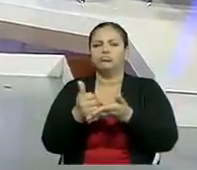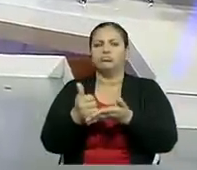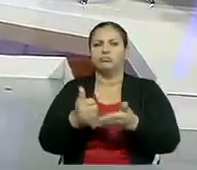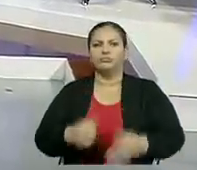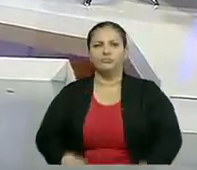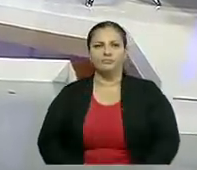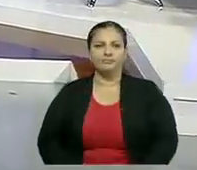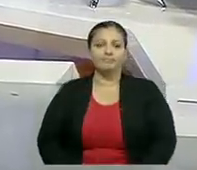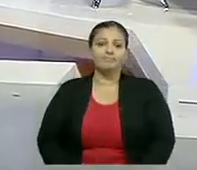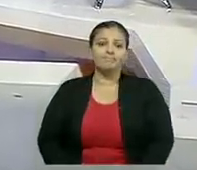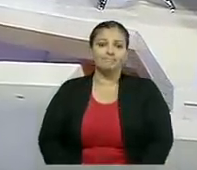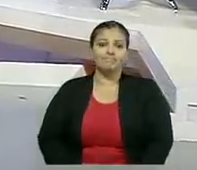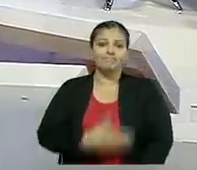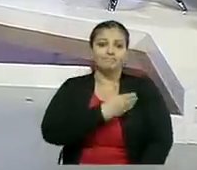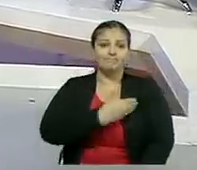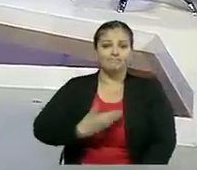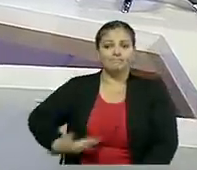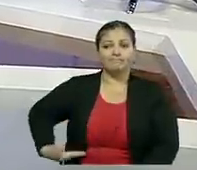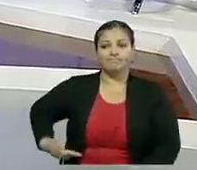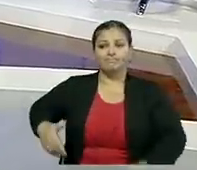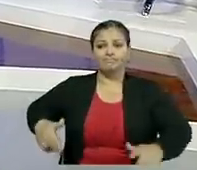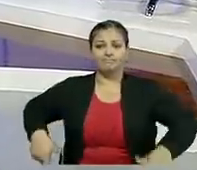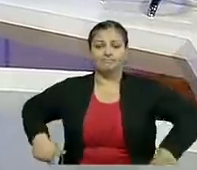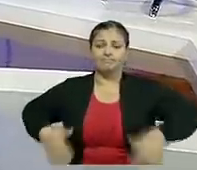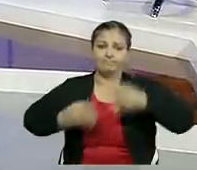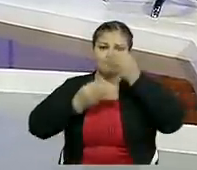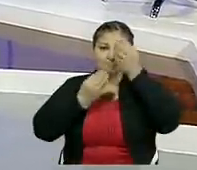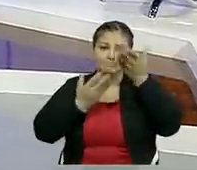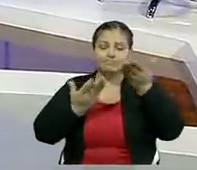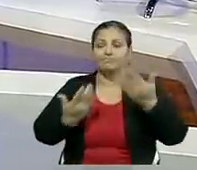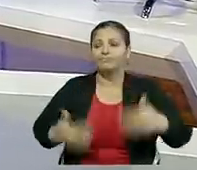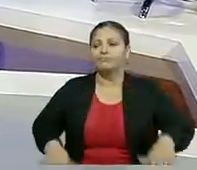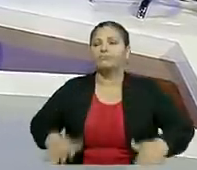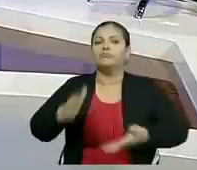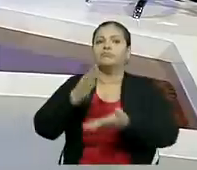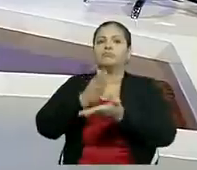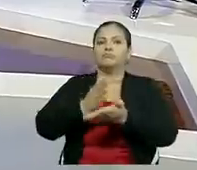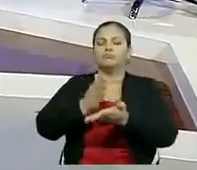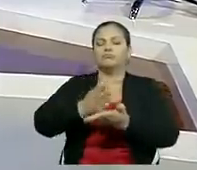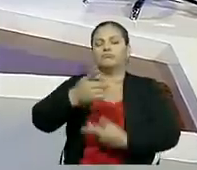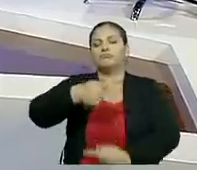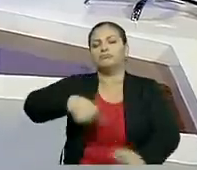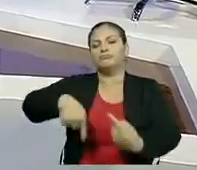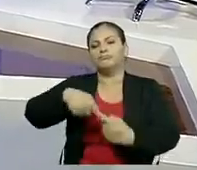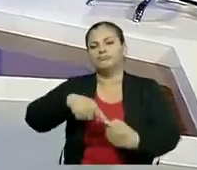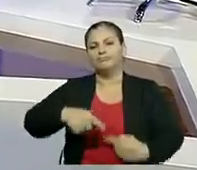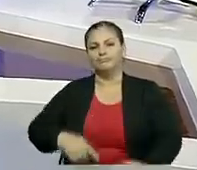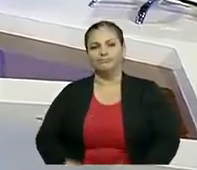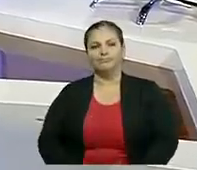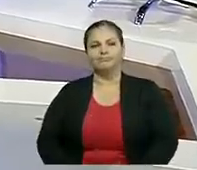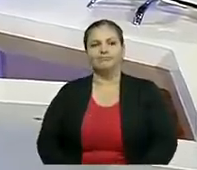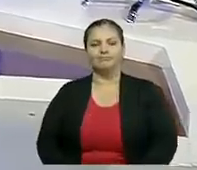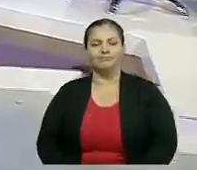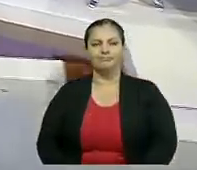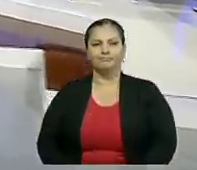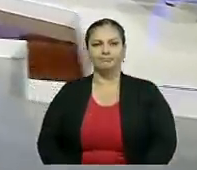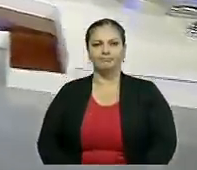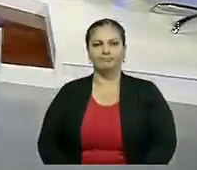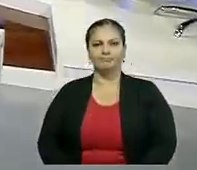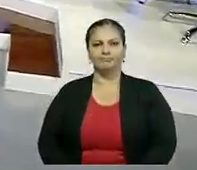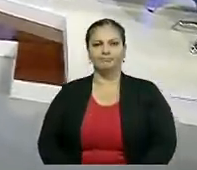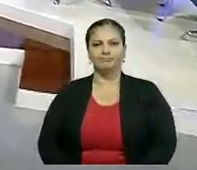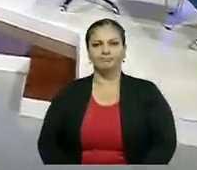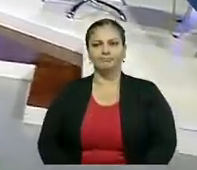Bueno, y con estas declaraciones del primer mandatario nos vamos a una nueva pausa. Muy bien, ya regresamos con más información aquí en la noticia primera emisión.